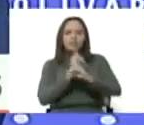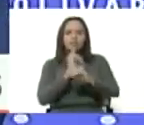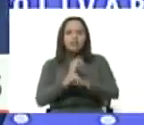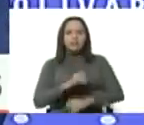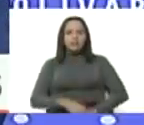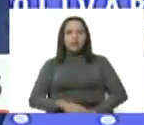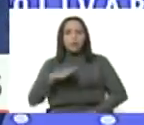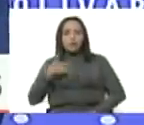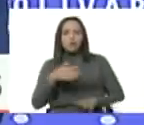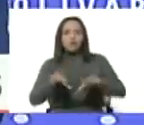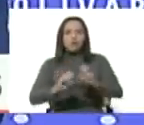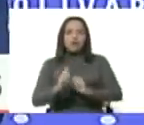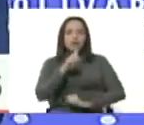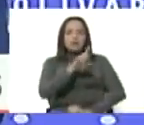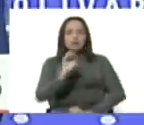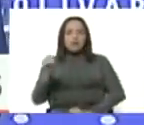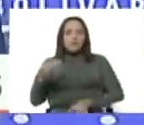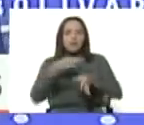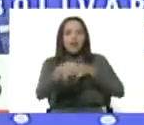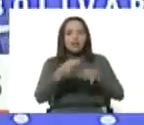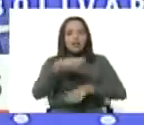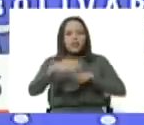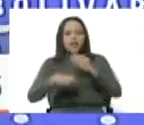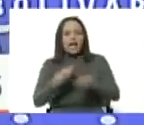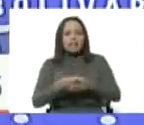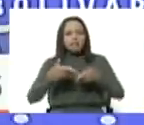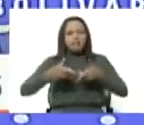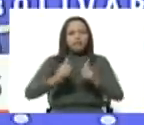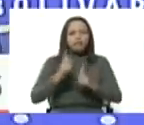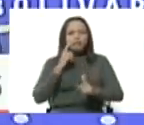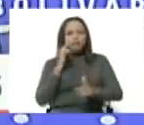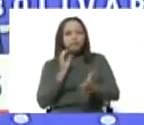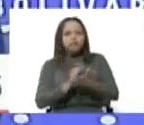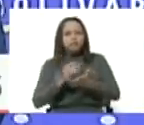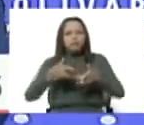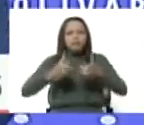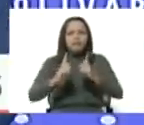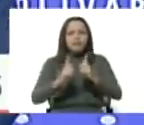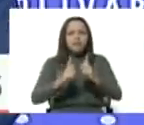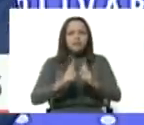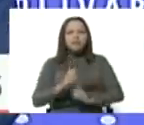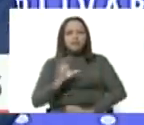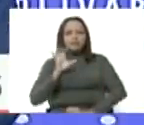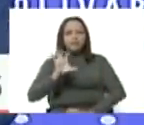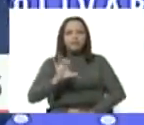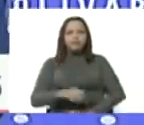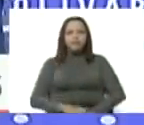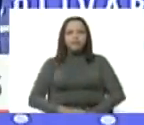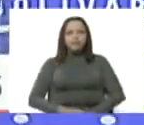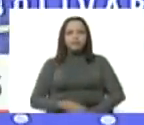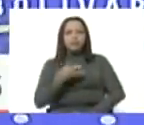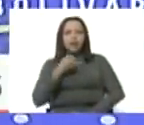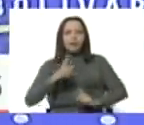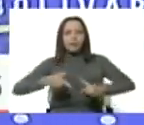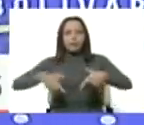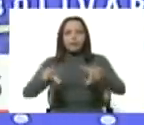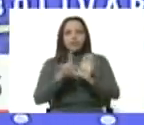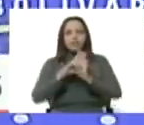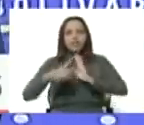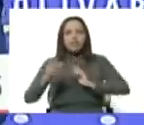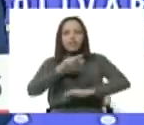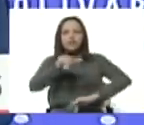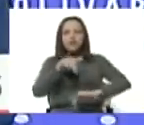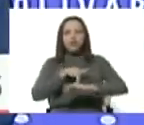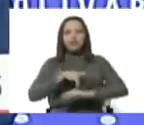Compra sus 100 Petro, bueno, y hace sus apuestas lícitas, permitidas por el Estado, como lo contemplan las leyes